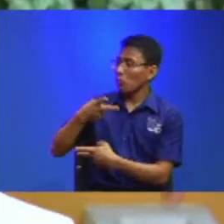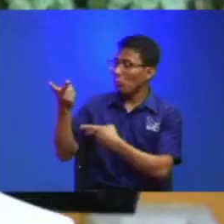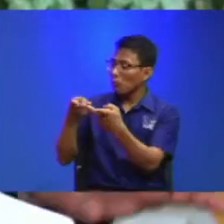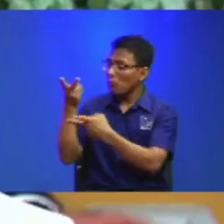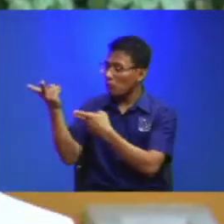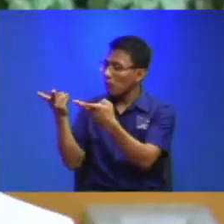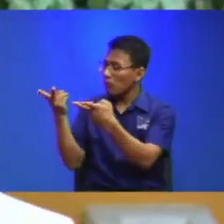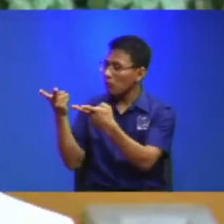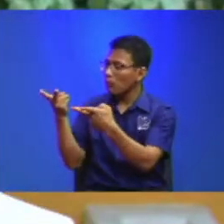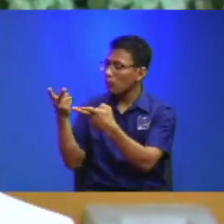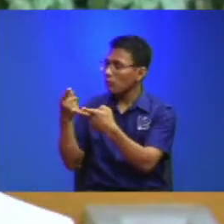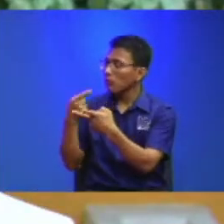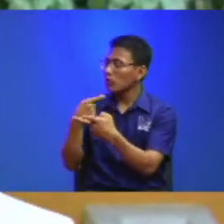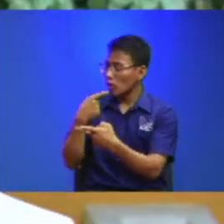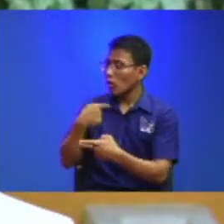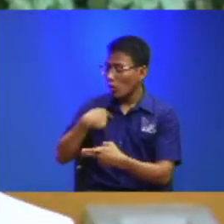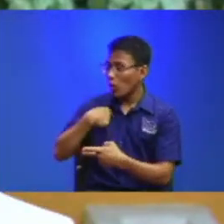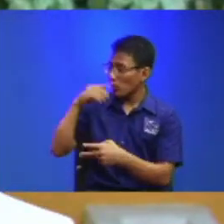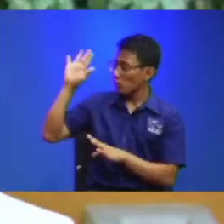me van a decir traidor.